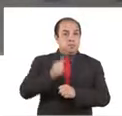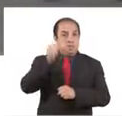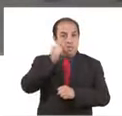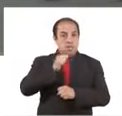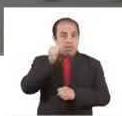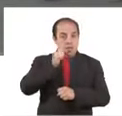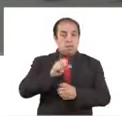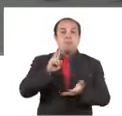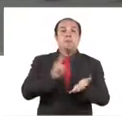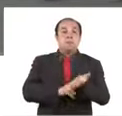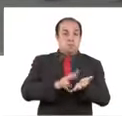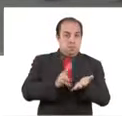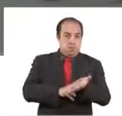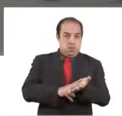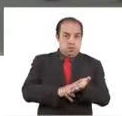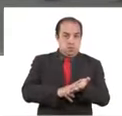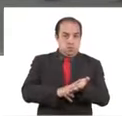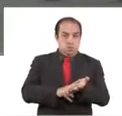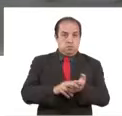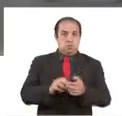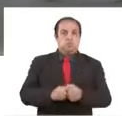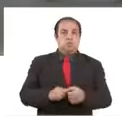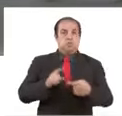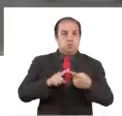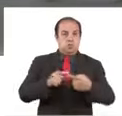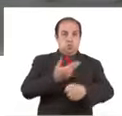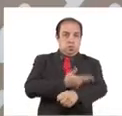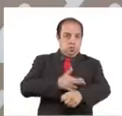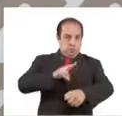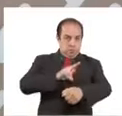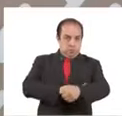valores, el valor de la honestidad,